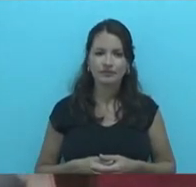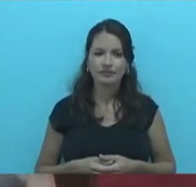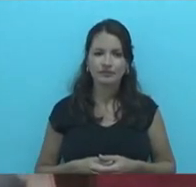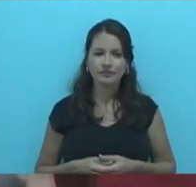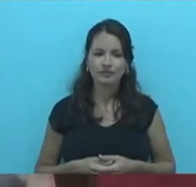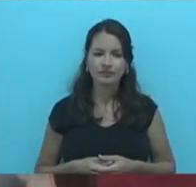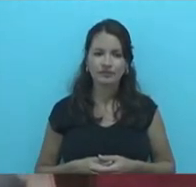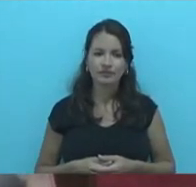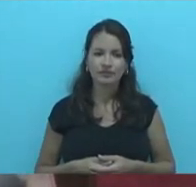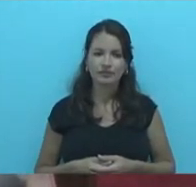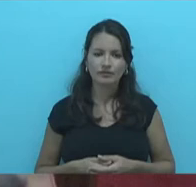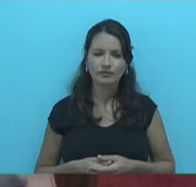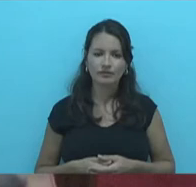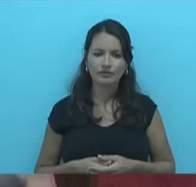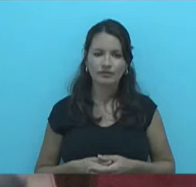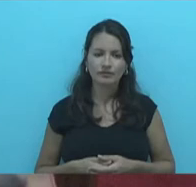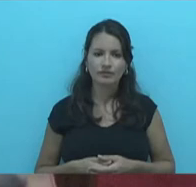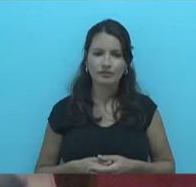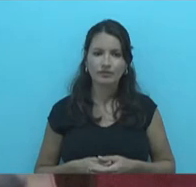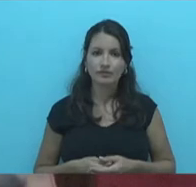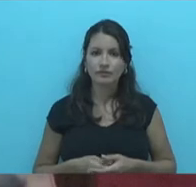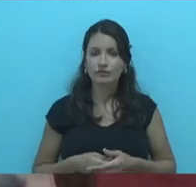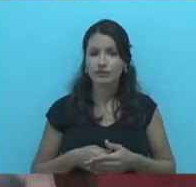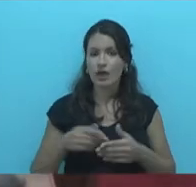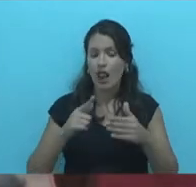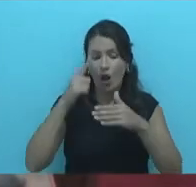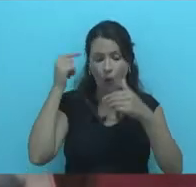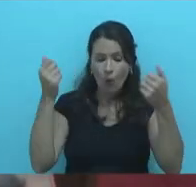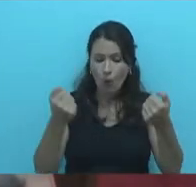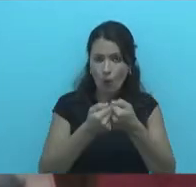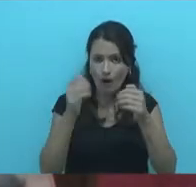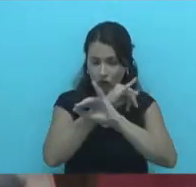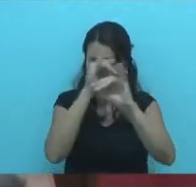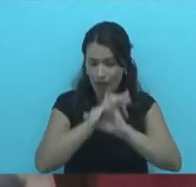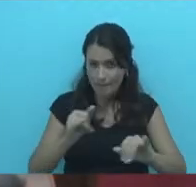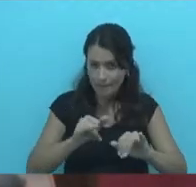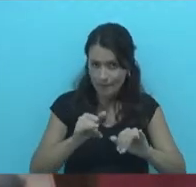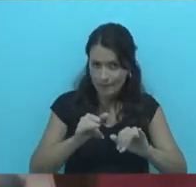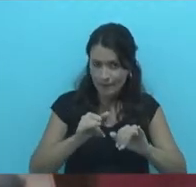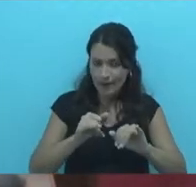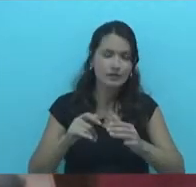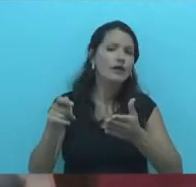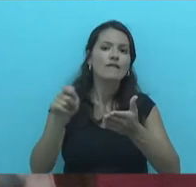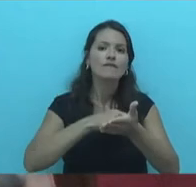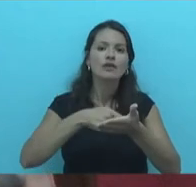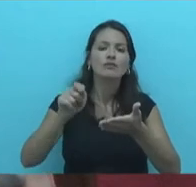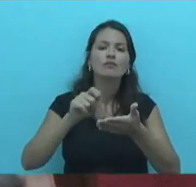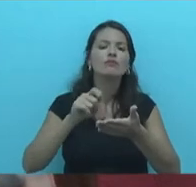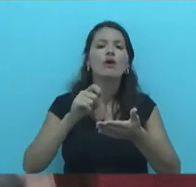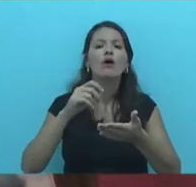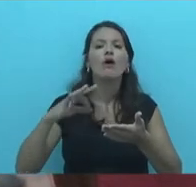El armisticio se firmó el 12 de junio de 1935. Y quiero